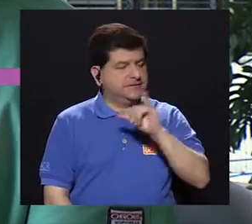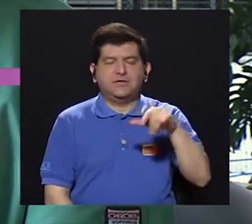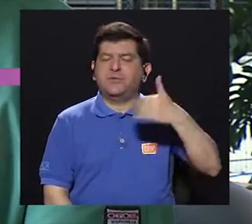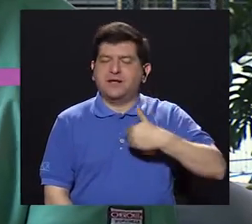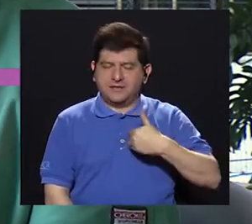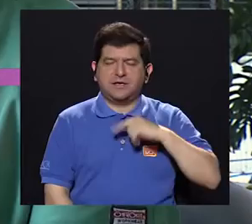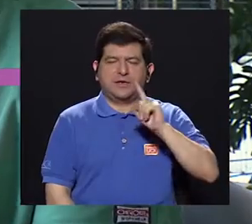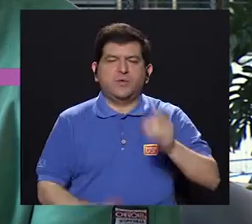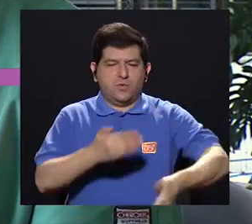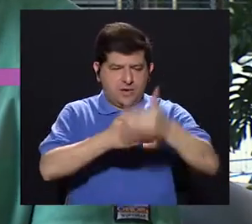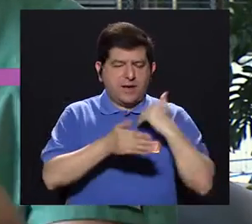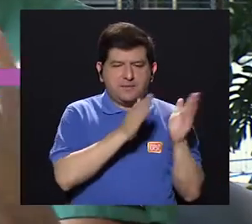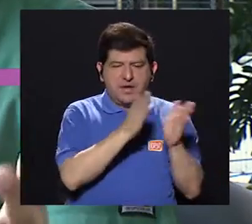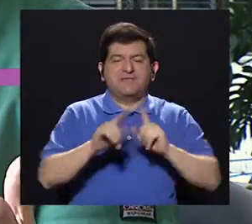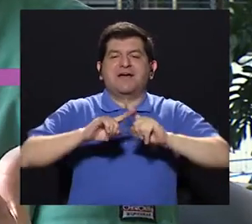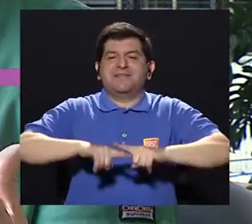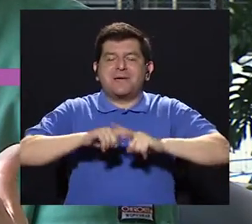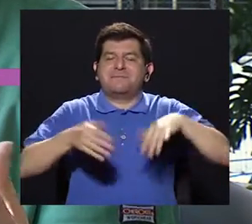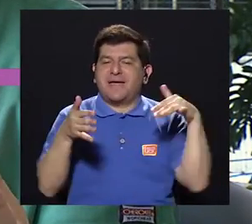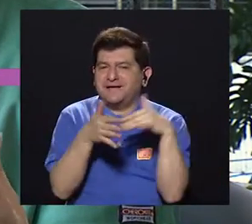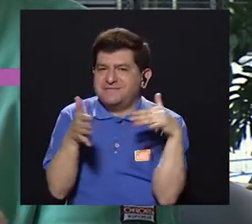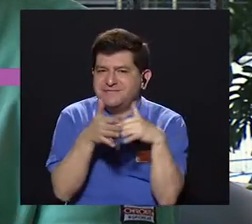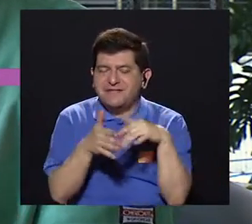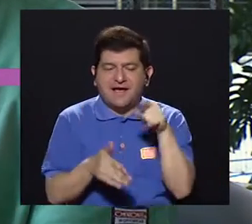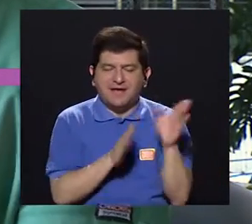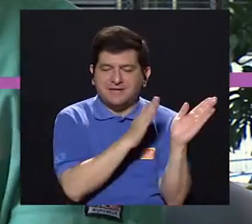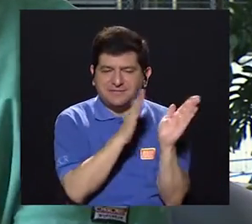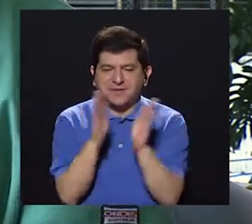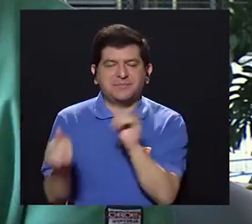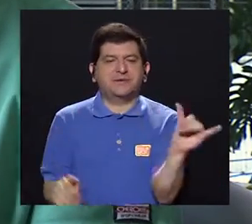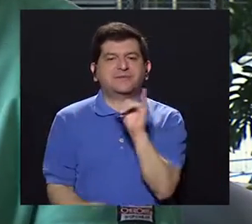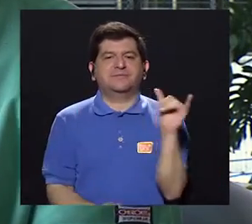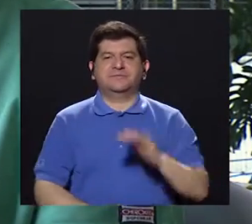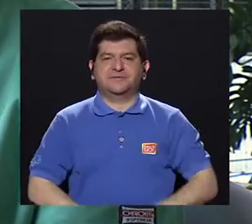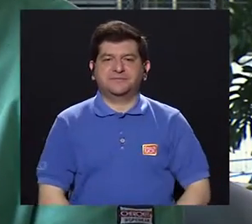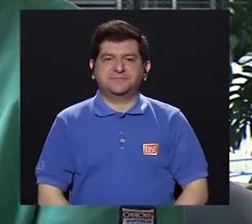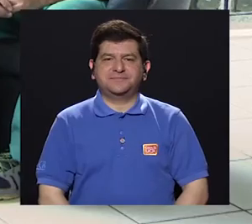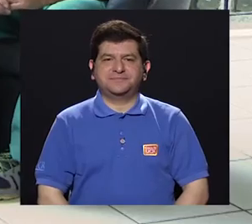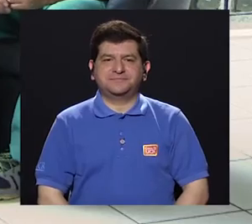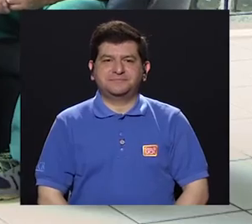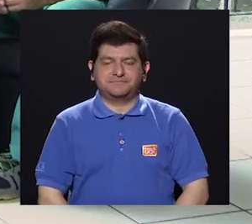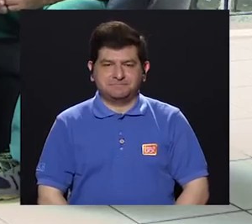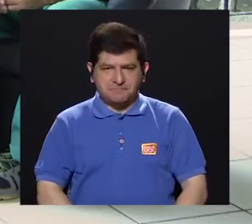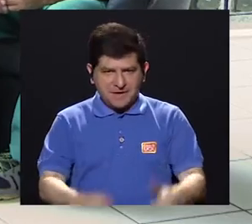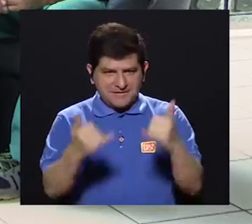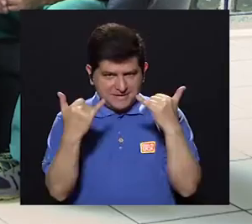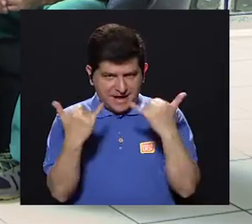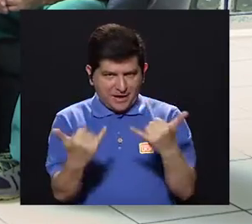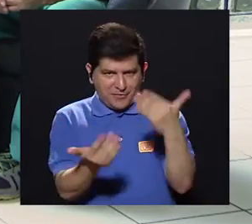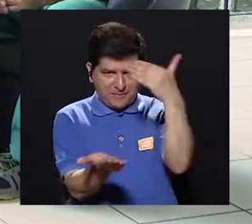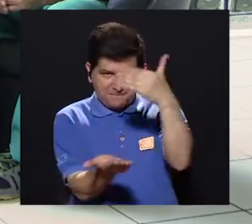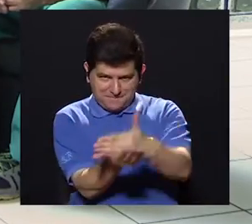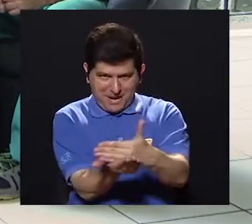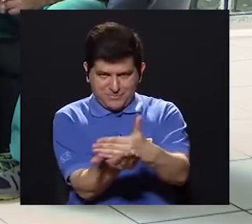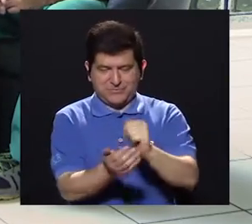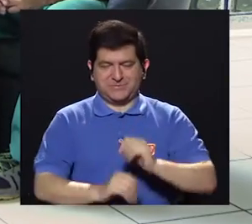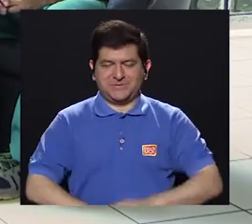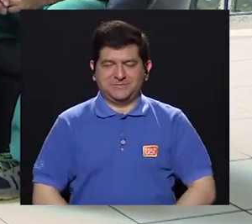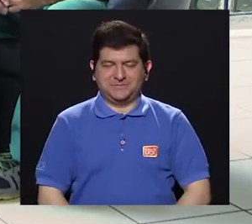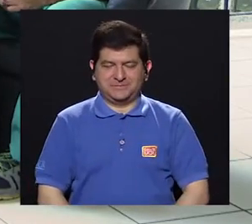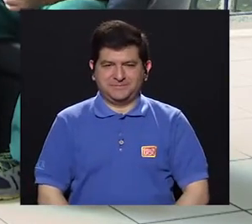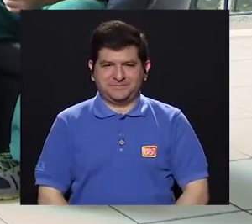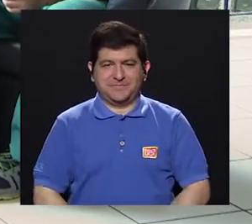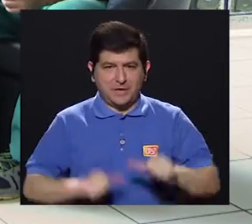los TAC, también tienen su preparación. Entonces, de acuerdo al tipo de estudio, así esa es la preparación, exactamente. La preparación. Vamos a ir, Luis, a pausa en